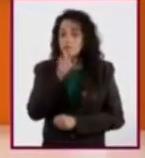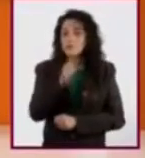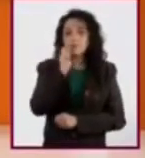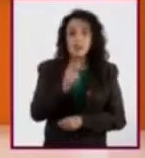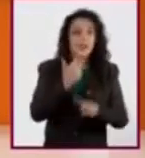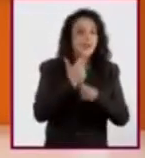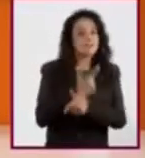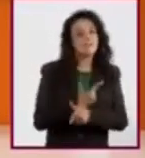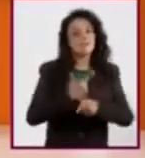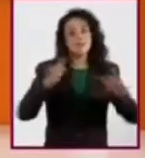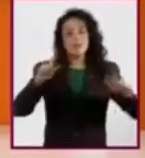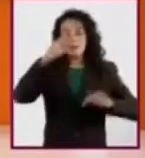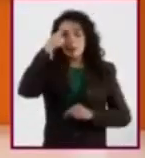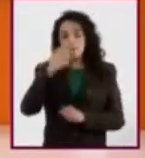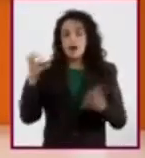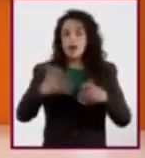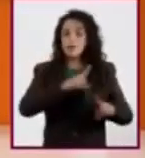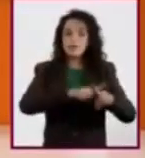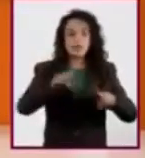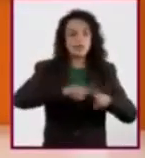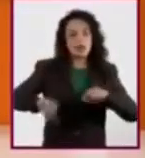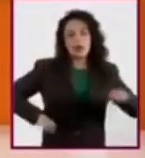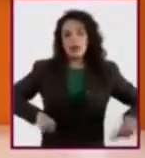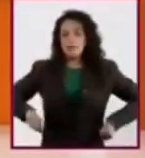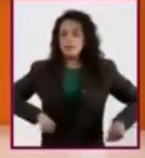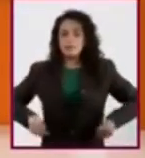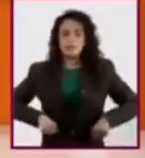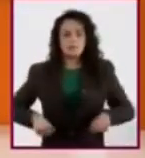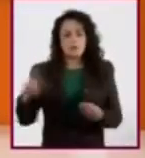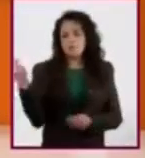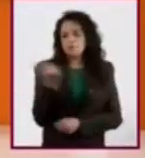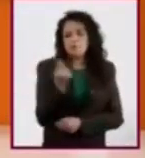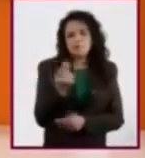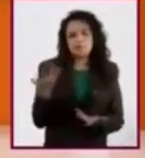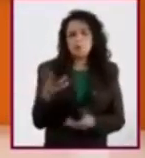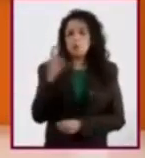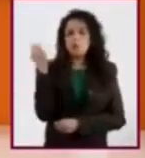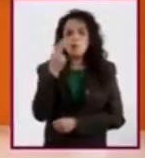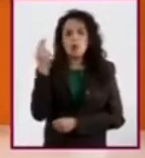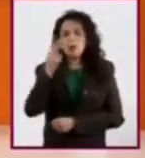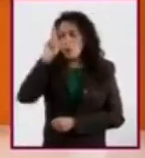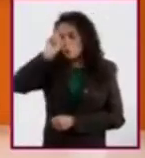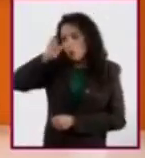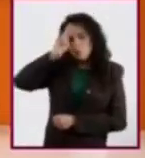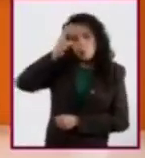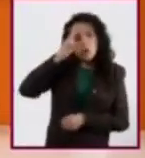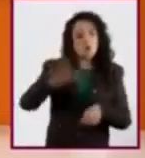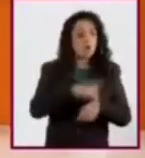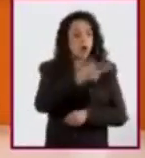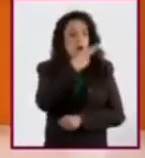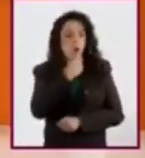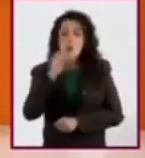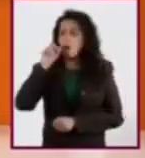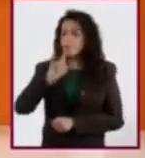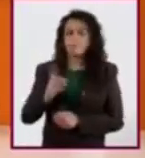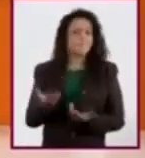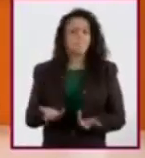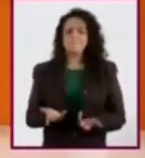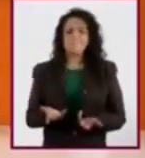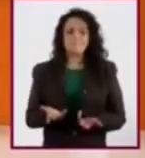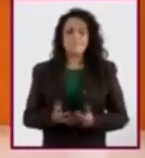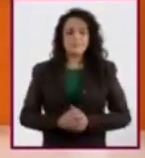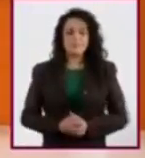la libertad para realizar todas las acciones necesarias, sin impedimentos por ser mujer u hombre.